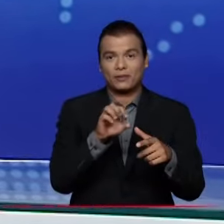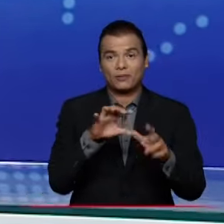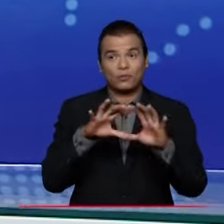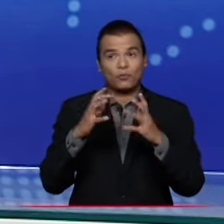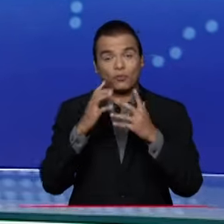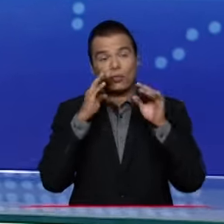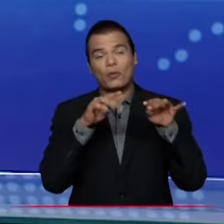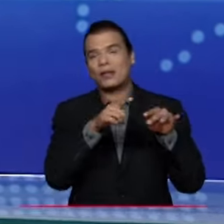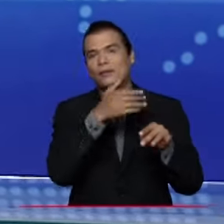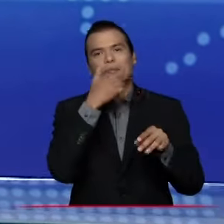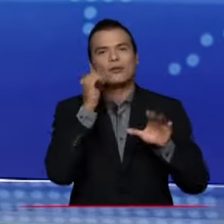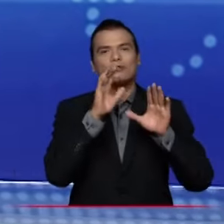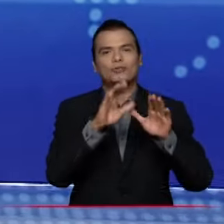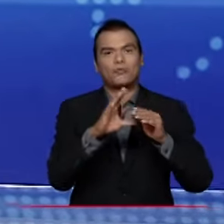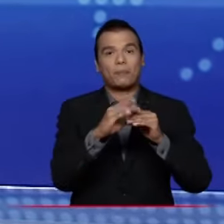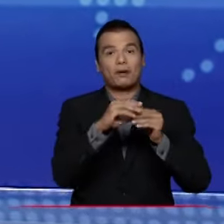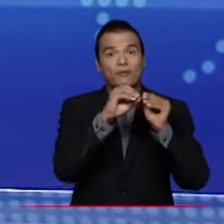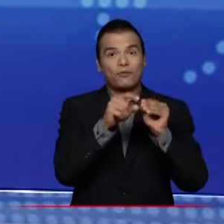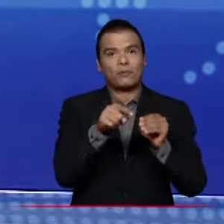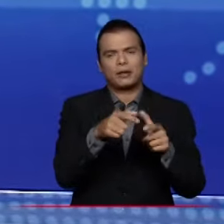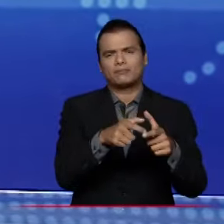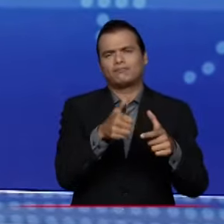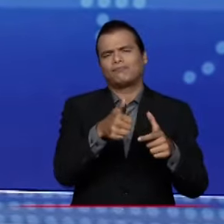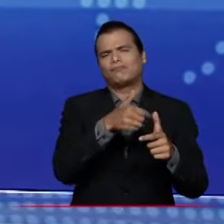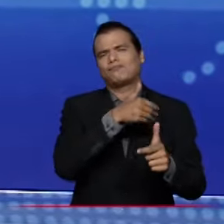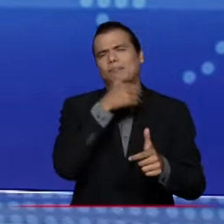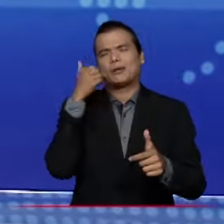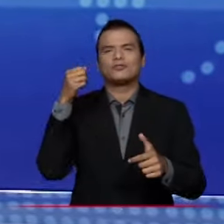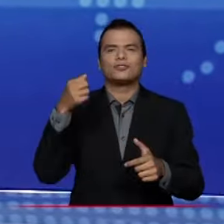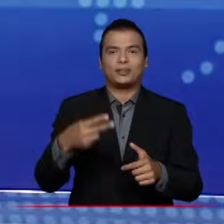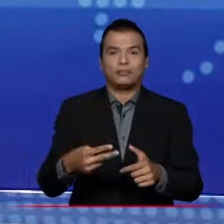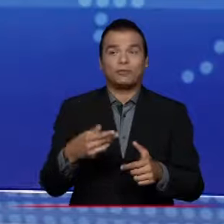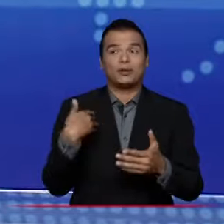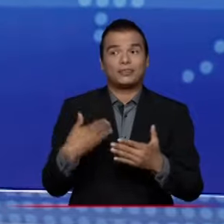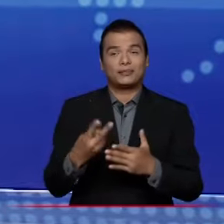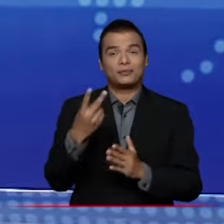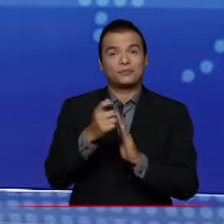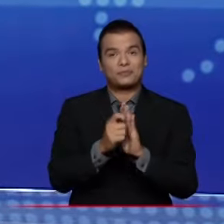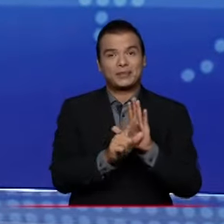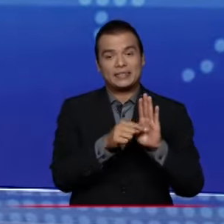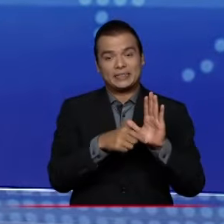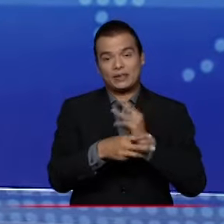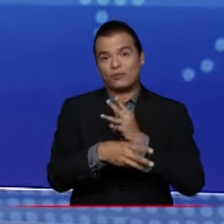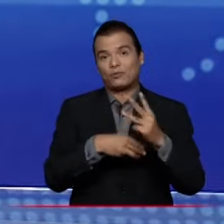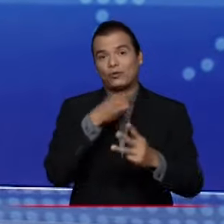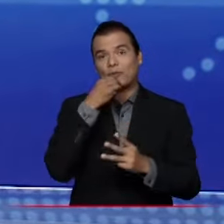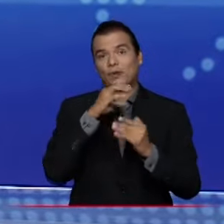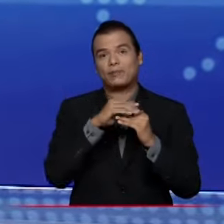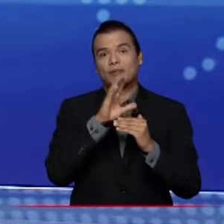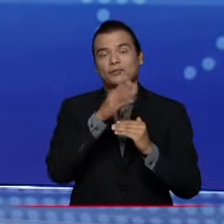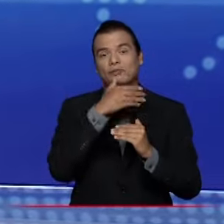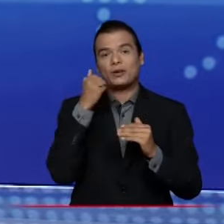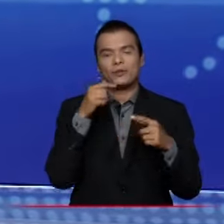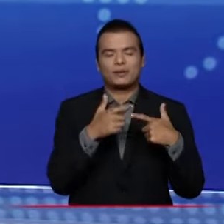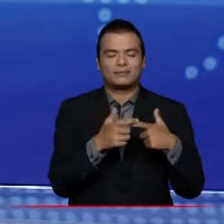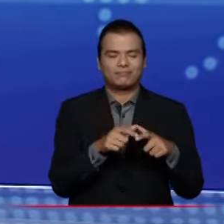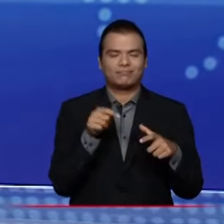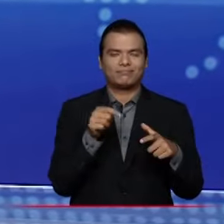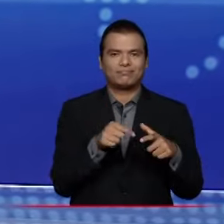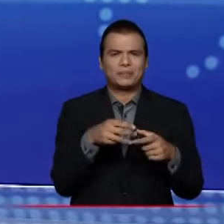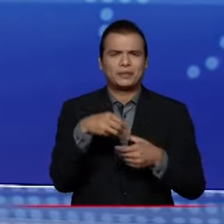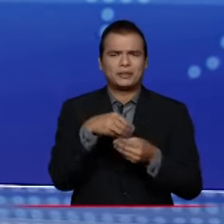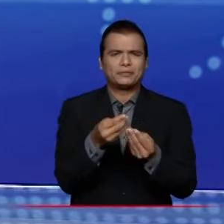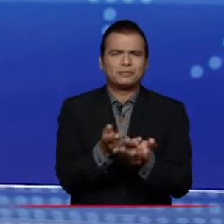posicionan en el primer lugar Esta es la segunda vez que el apetecido alimento hecho de almidón de yuca fécula de maíz y